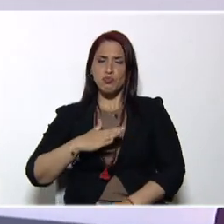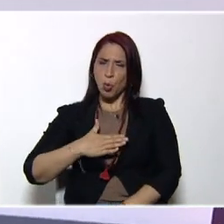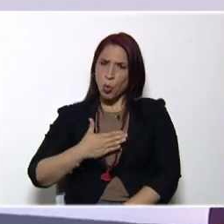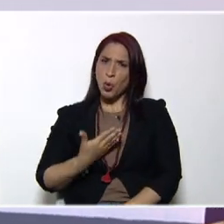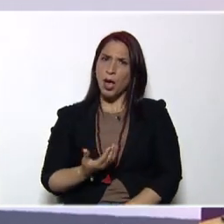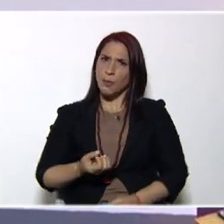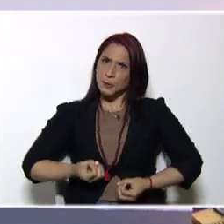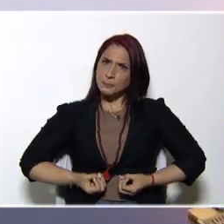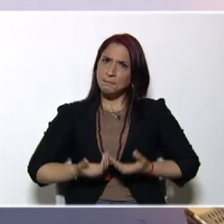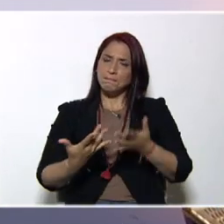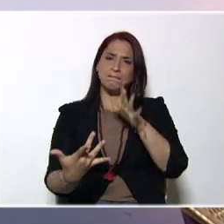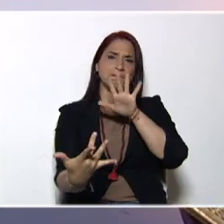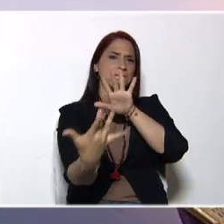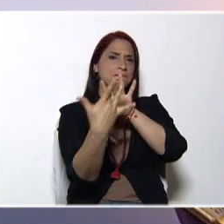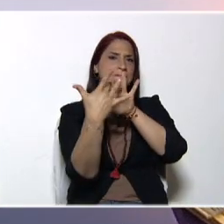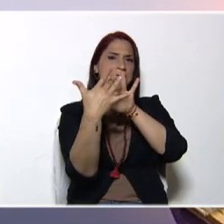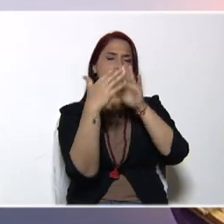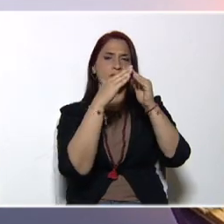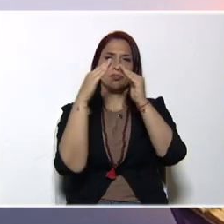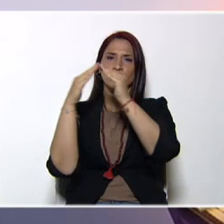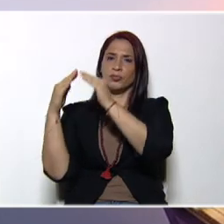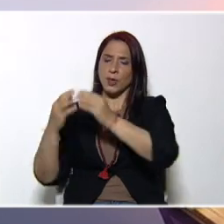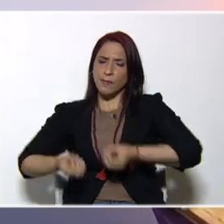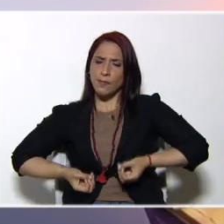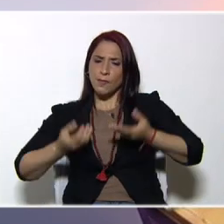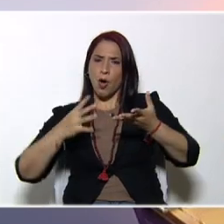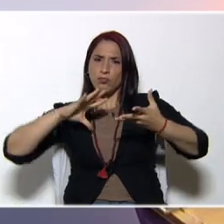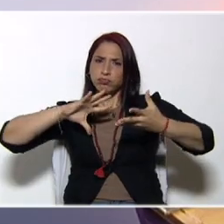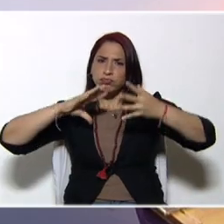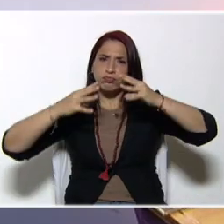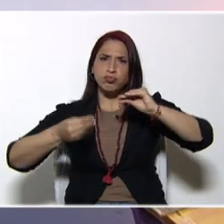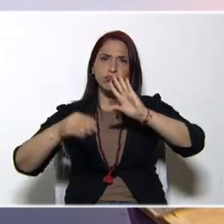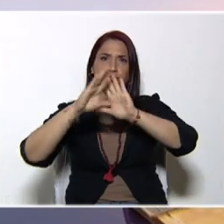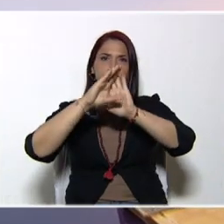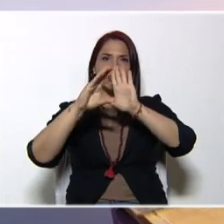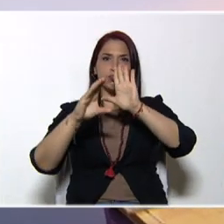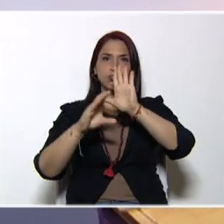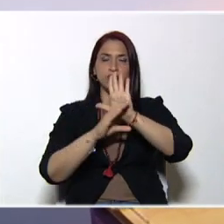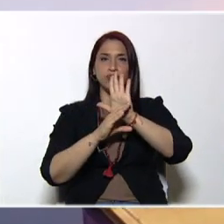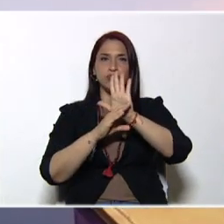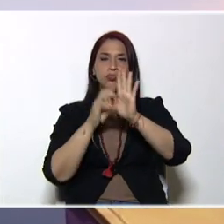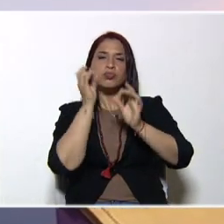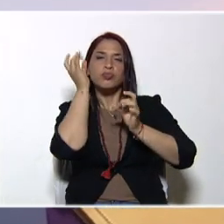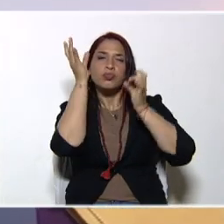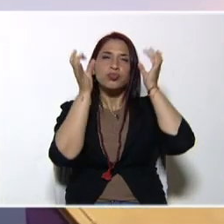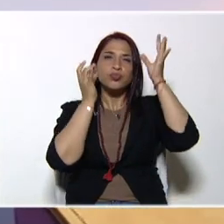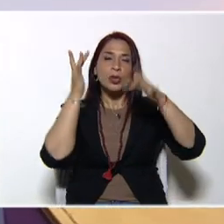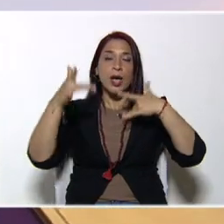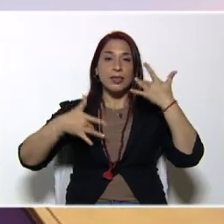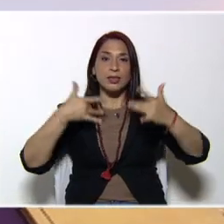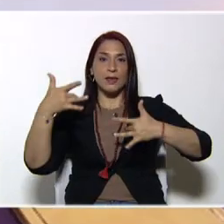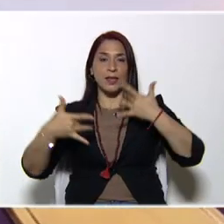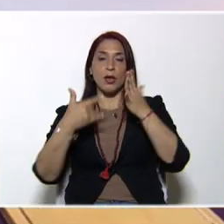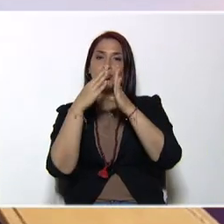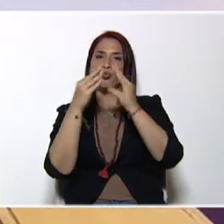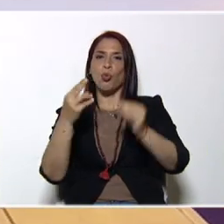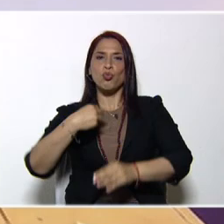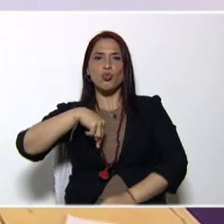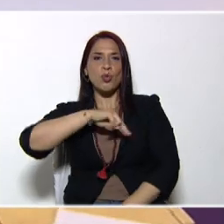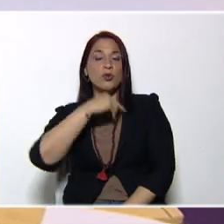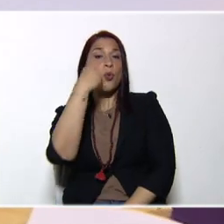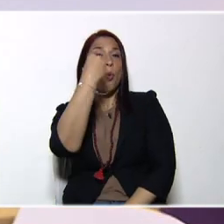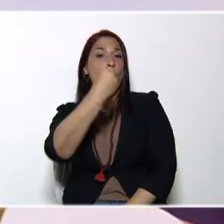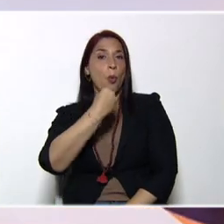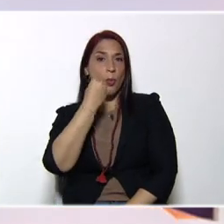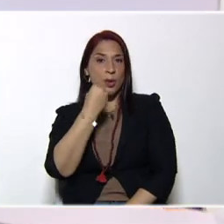hasta sus hogares y brindarles esas adaptaciones curriculares, sugerencias y actividades para todos nuestros jóvenes